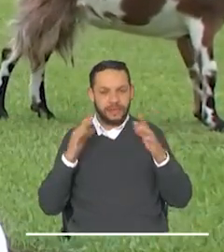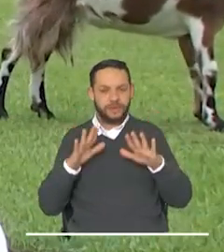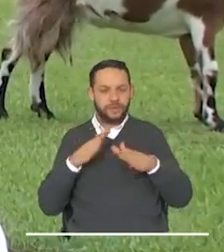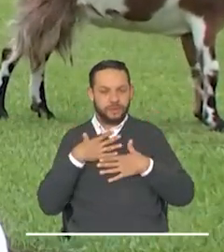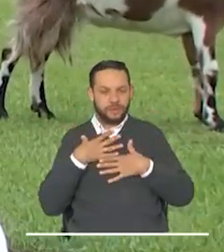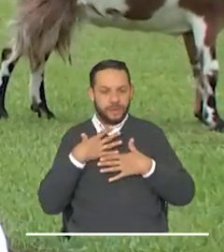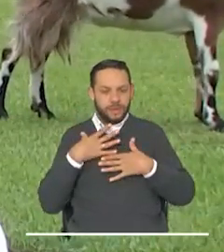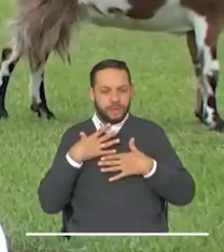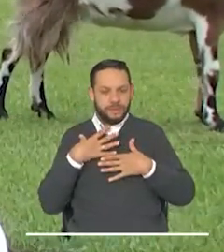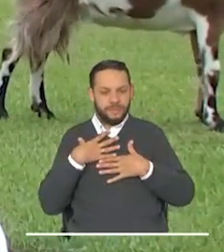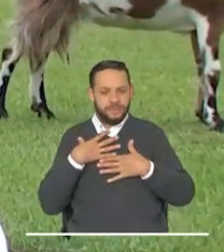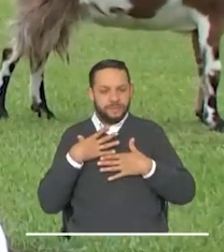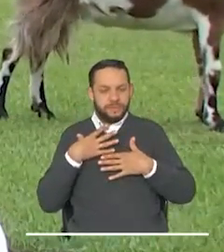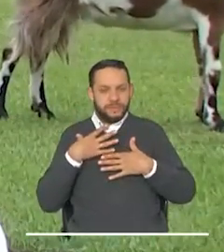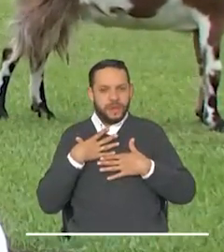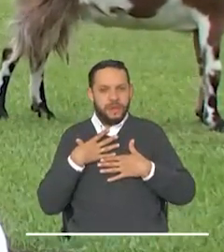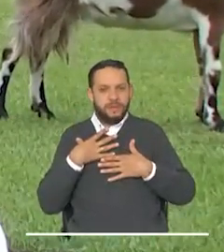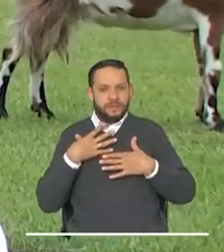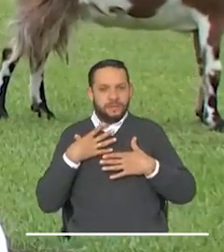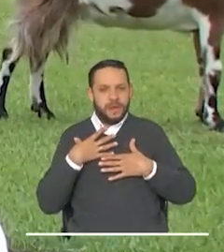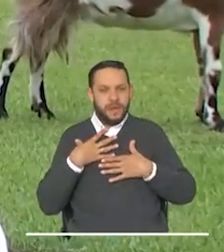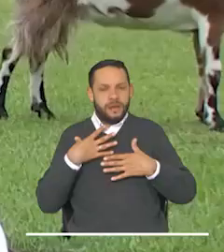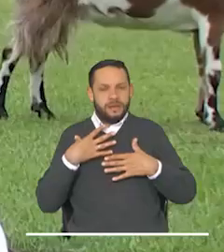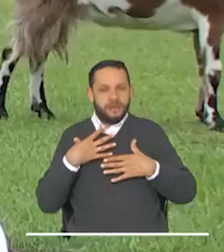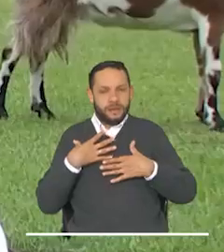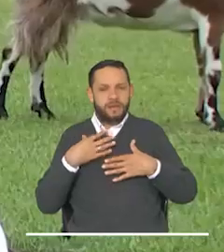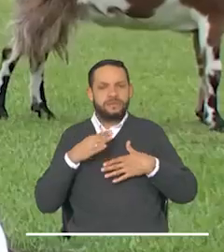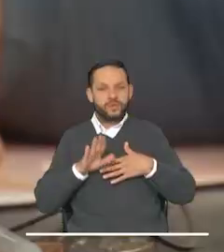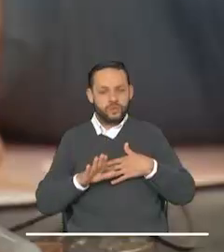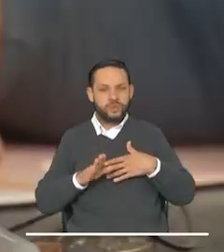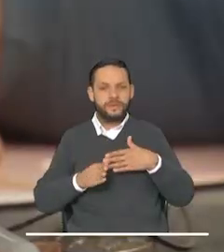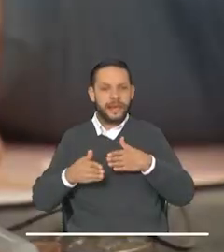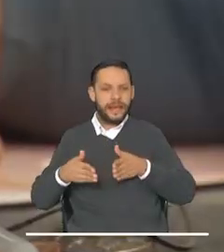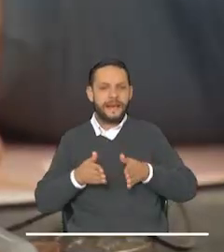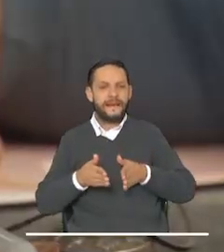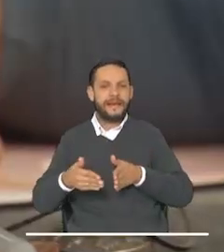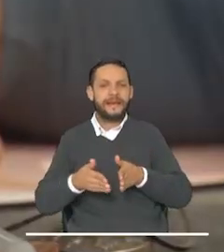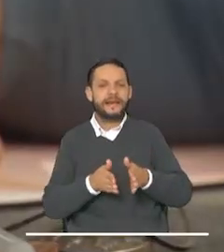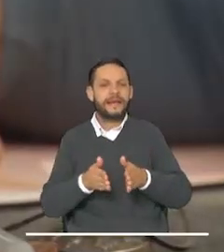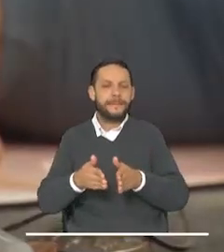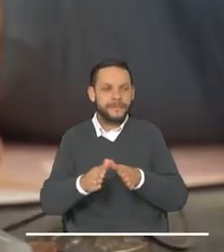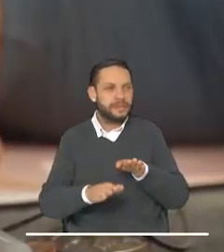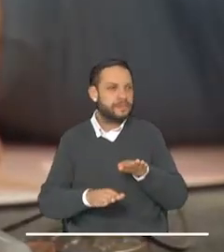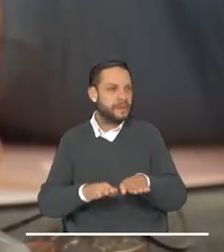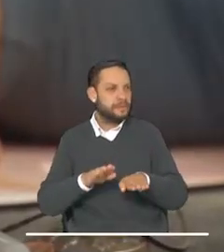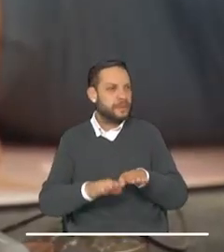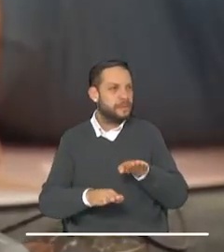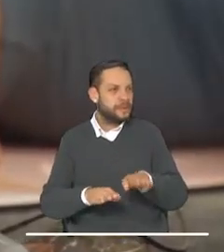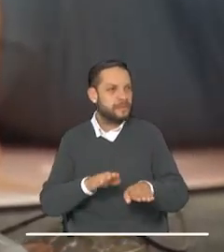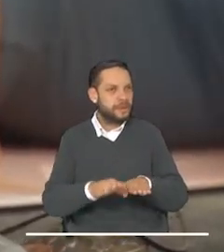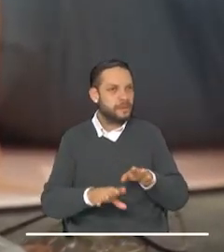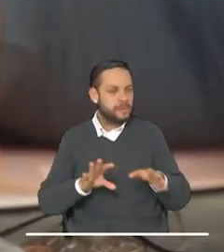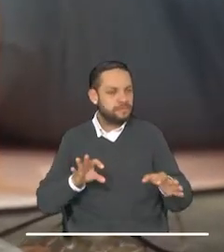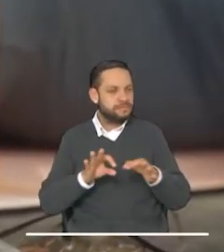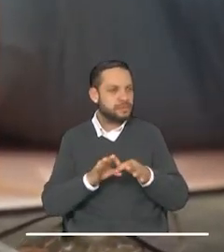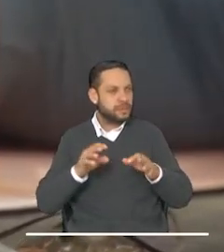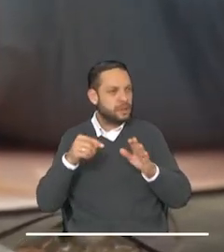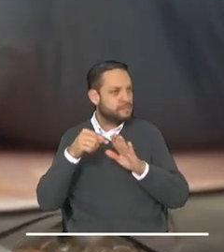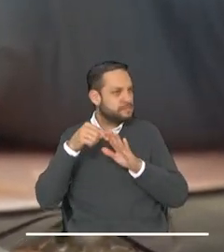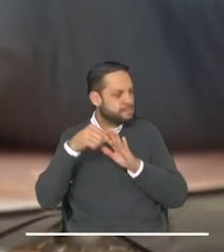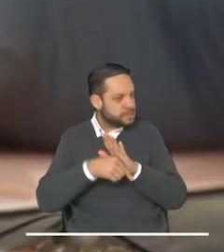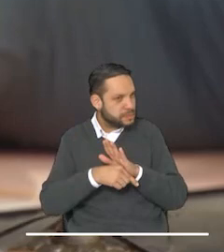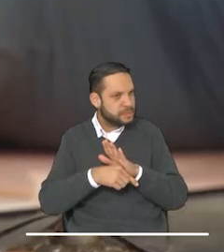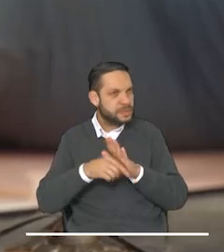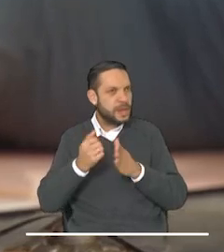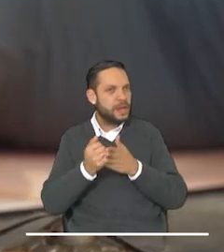es un camino y es un camino de tipo integrativo entonces haremos empezaremos a trabajar en profundización con